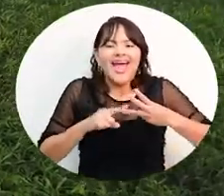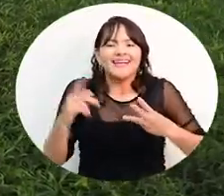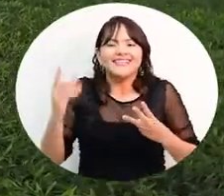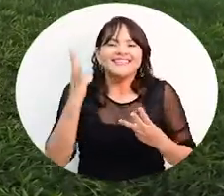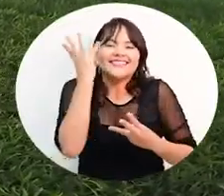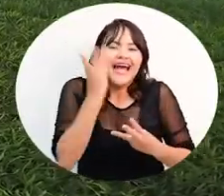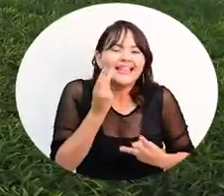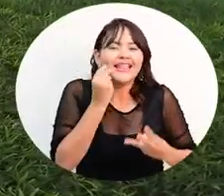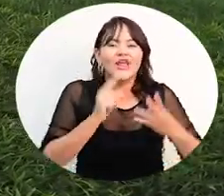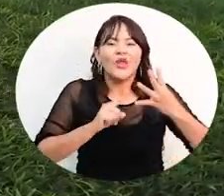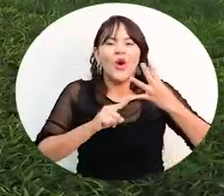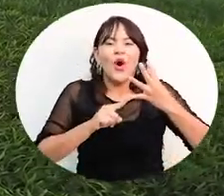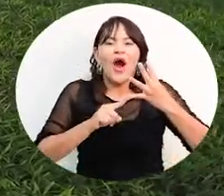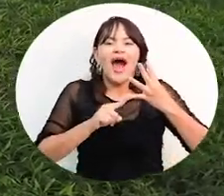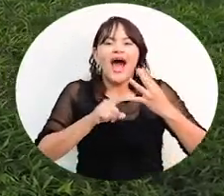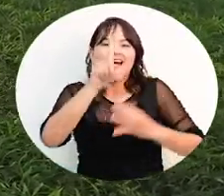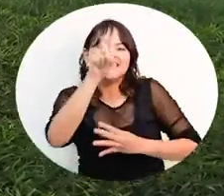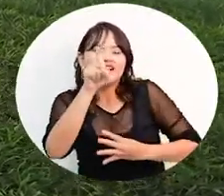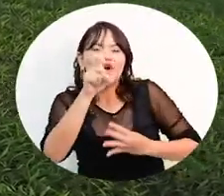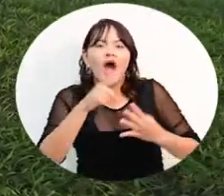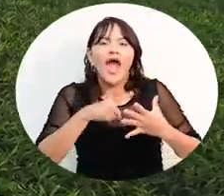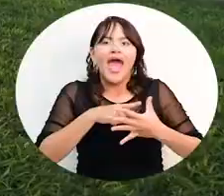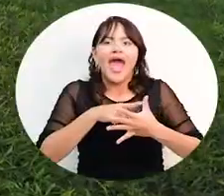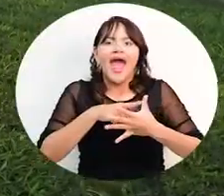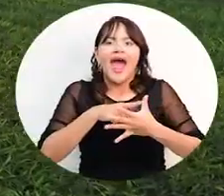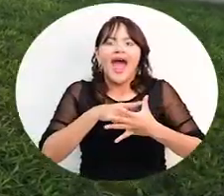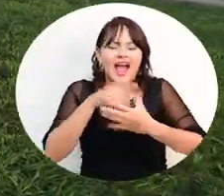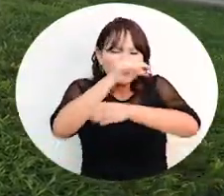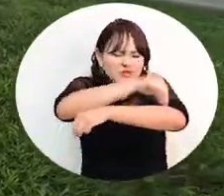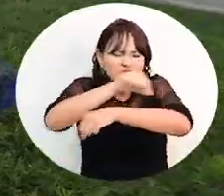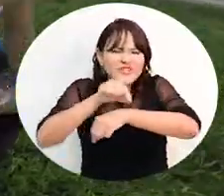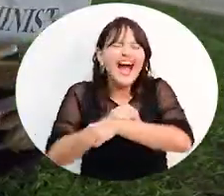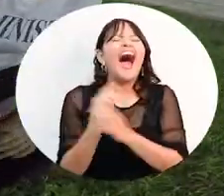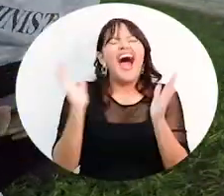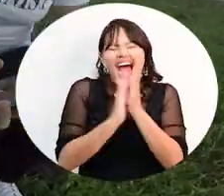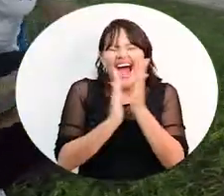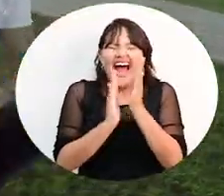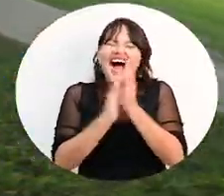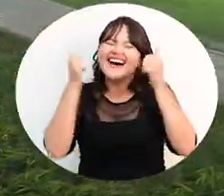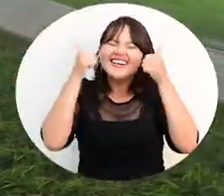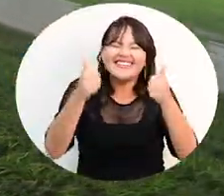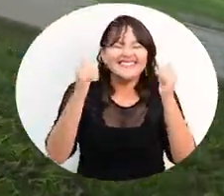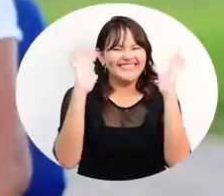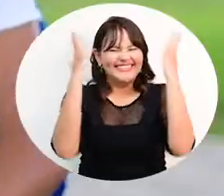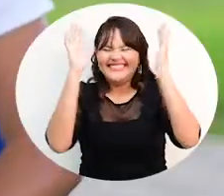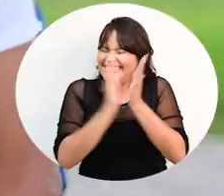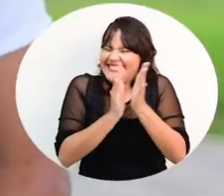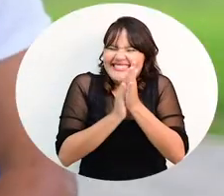sentido, sexto, sarampión. ¡Sarampión!